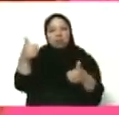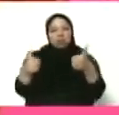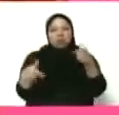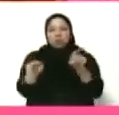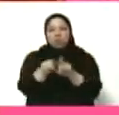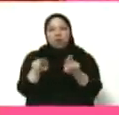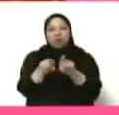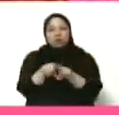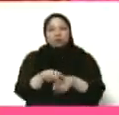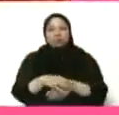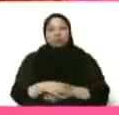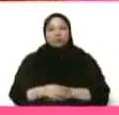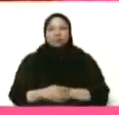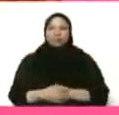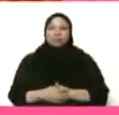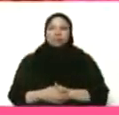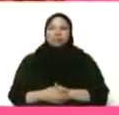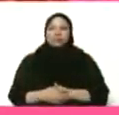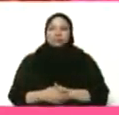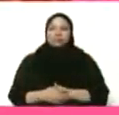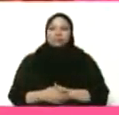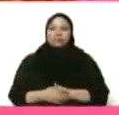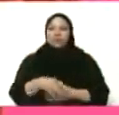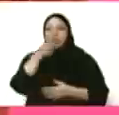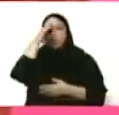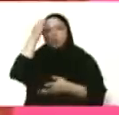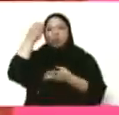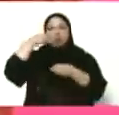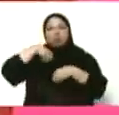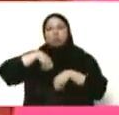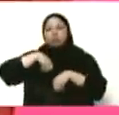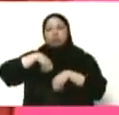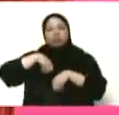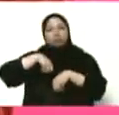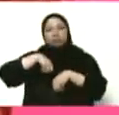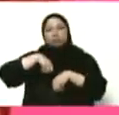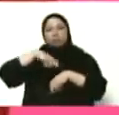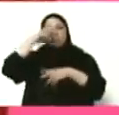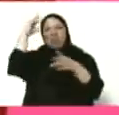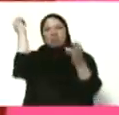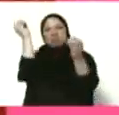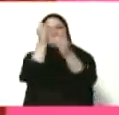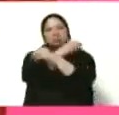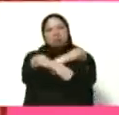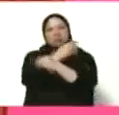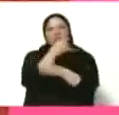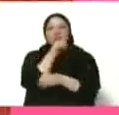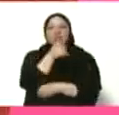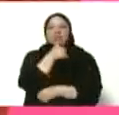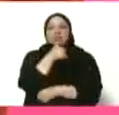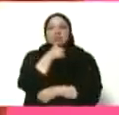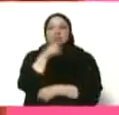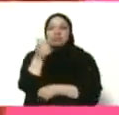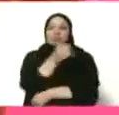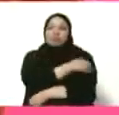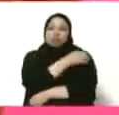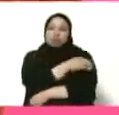así? Que no nos ponemos de acuerdo. ¿Y quién gana ahí? La